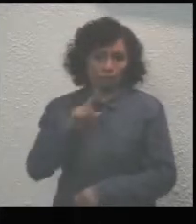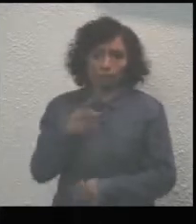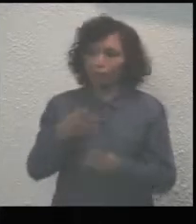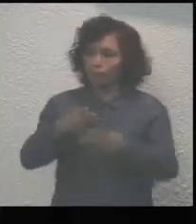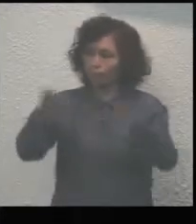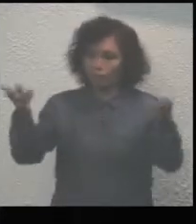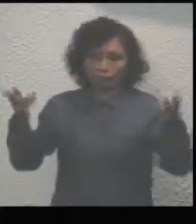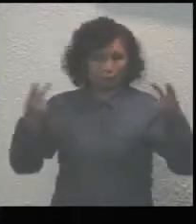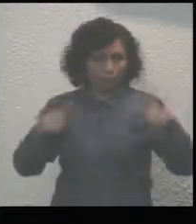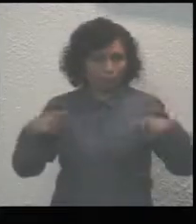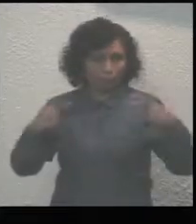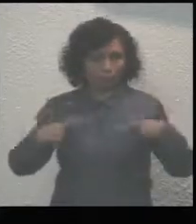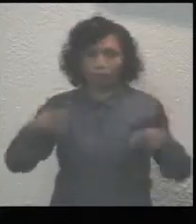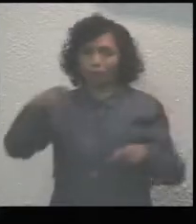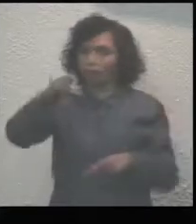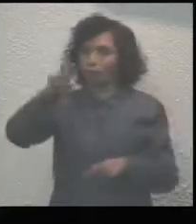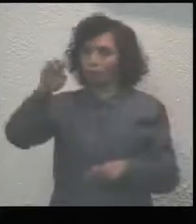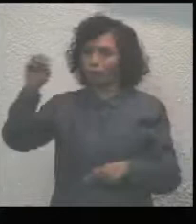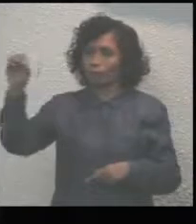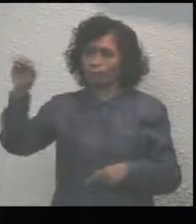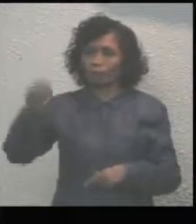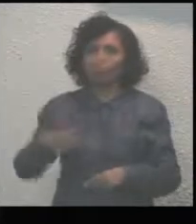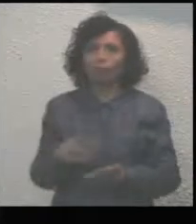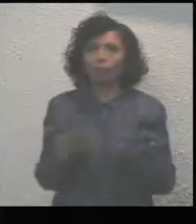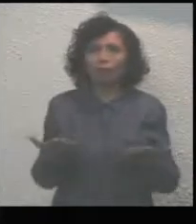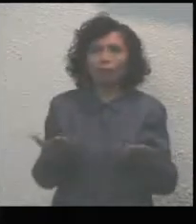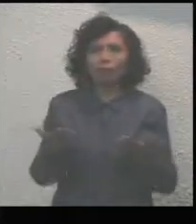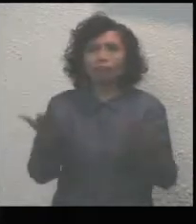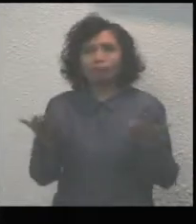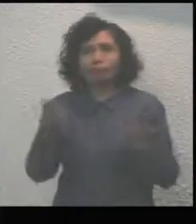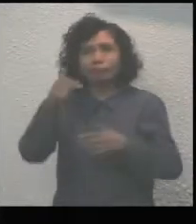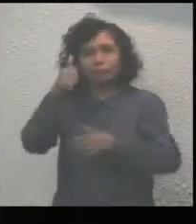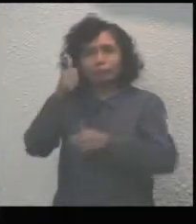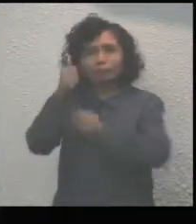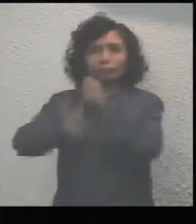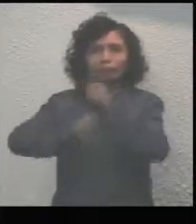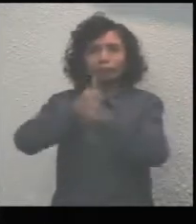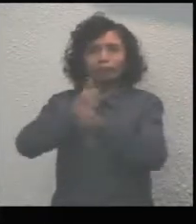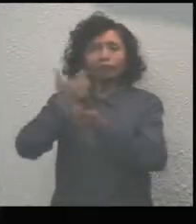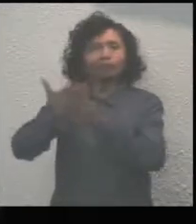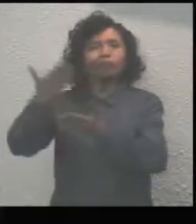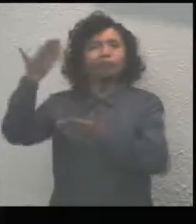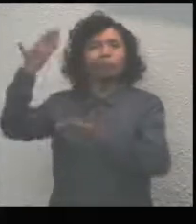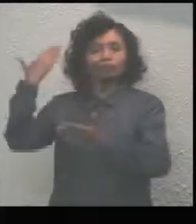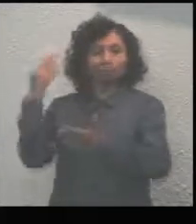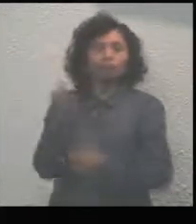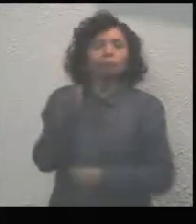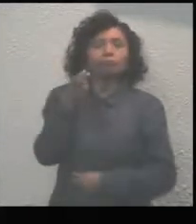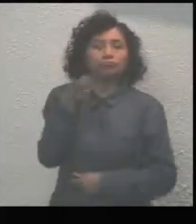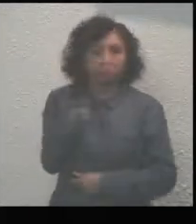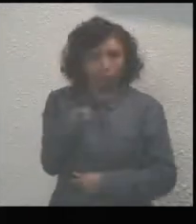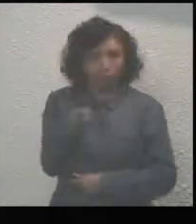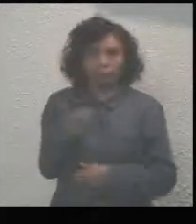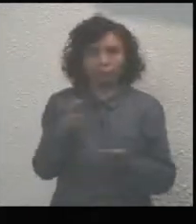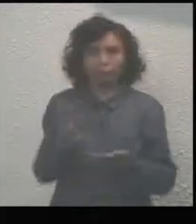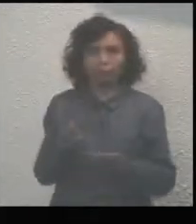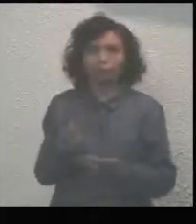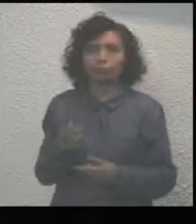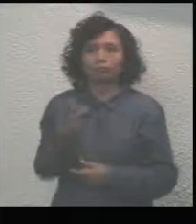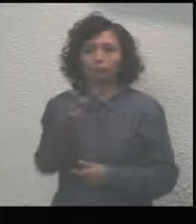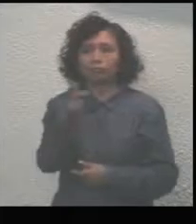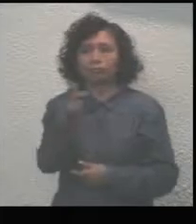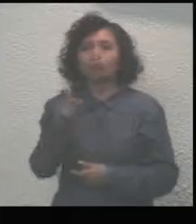ciudadanía quintanarroense. Hace casi 6 años, en esta máxima tribuna, el titular del